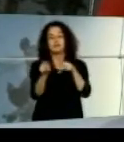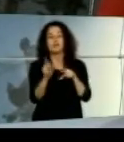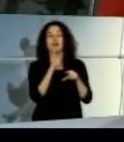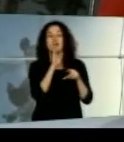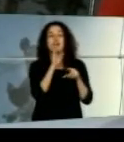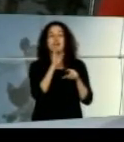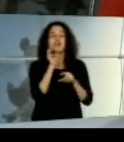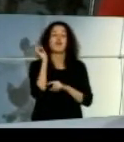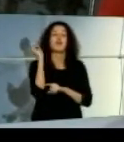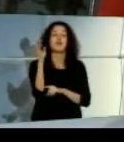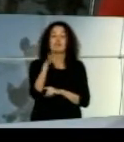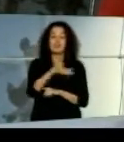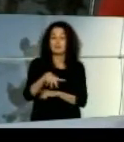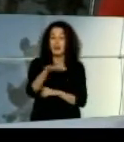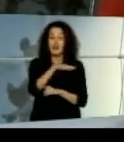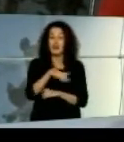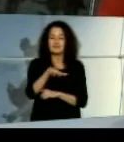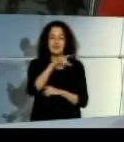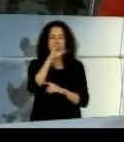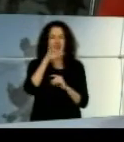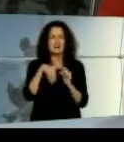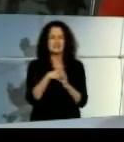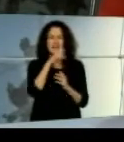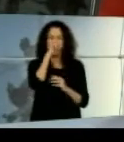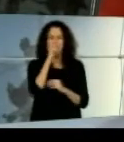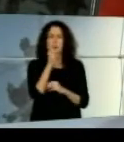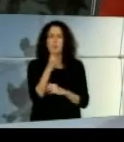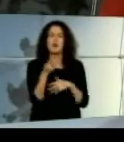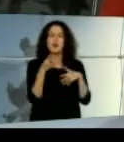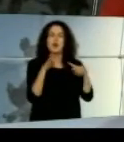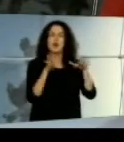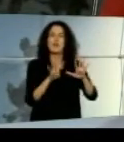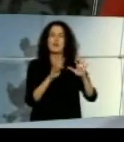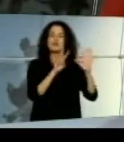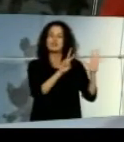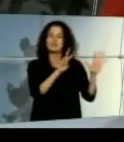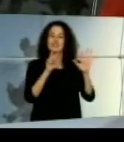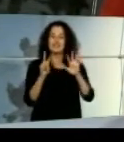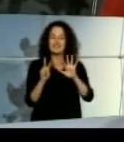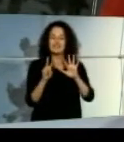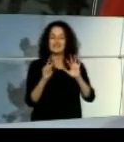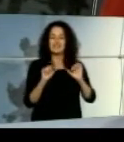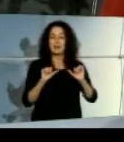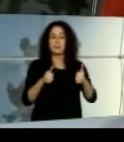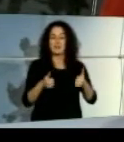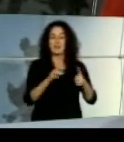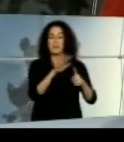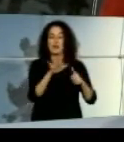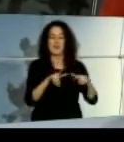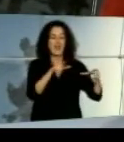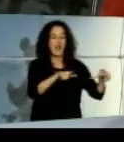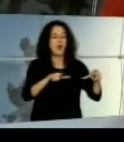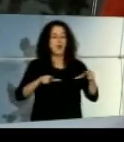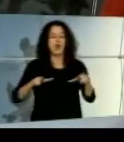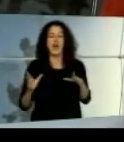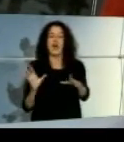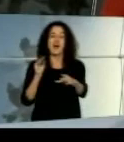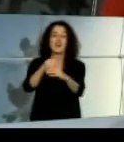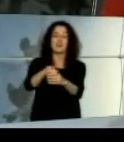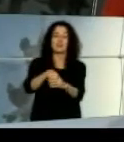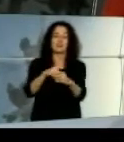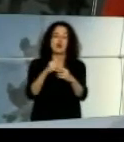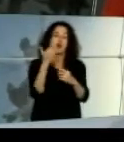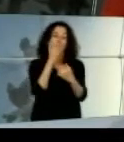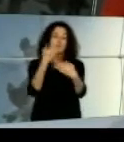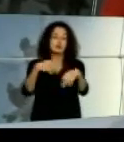Allí estuvo, está hasta 1977, que ya empieza más o menos a situarse en aulas dentro de los colegios ordinarios de